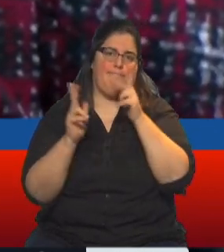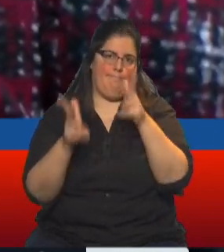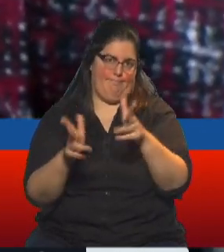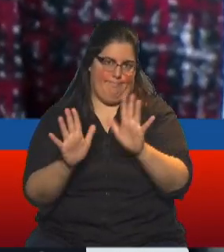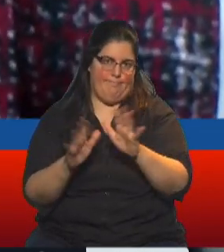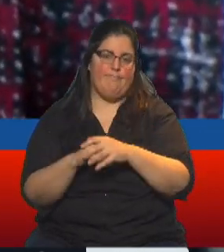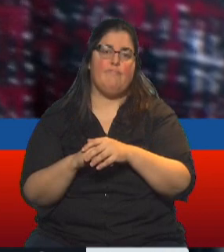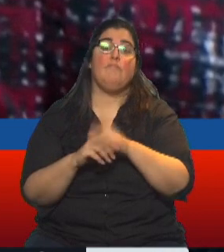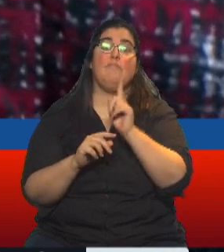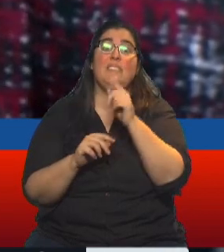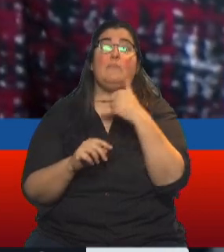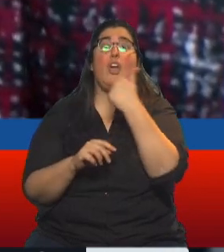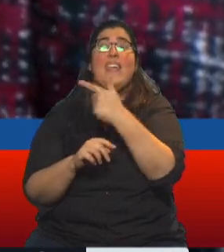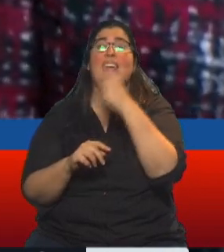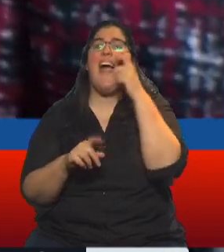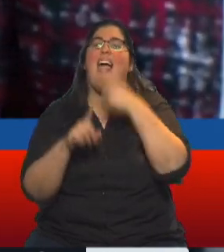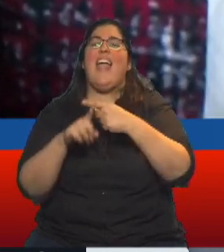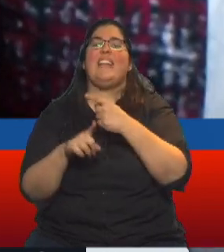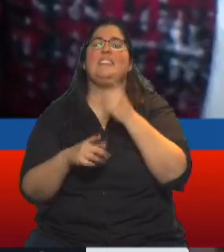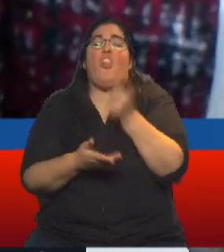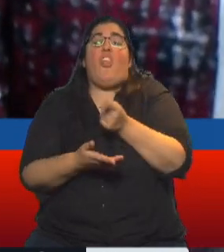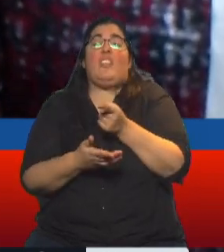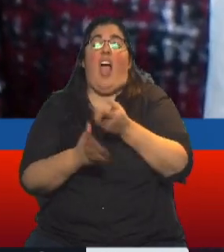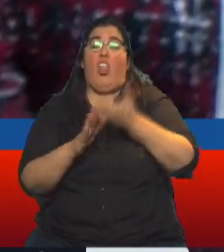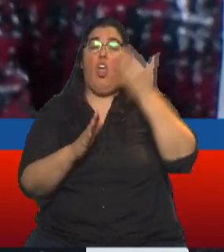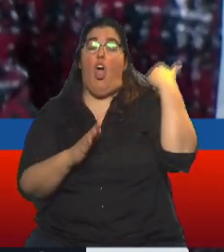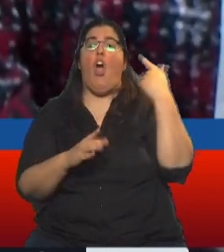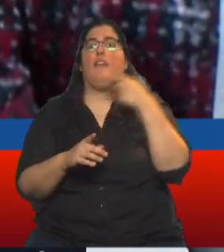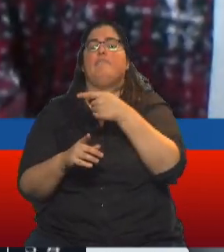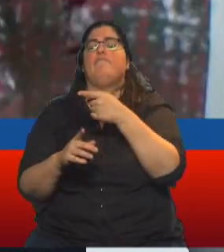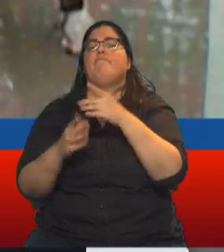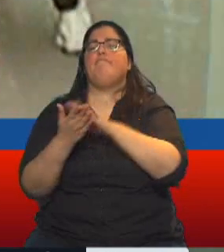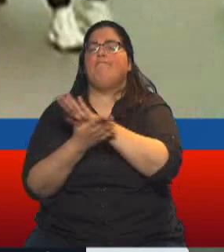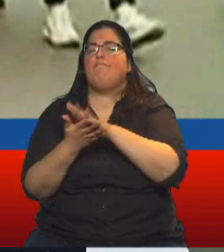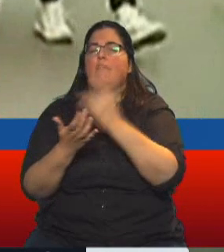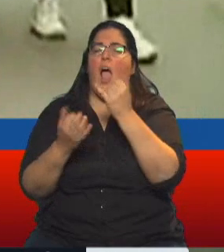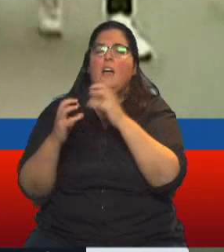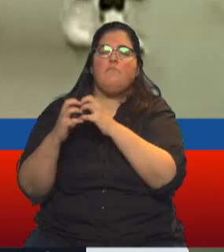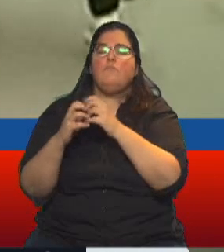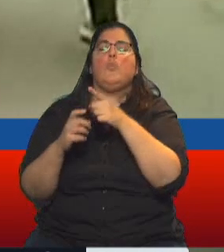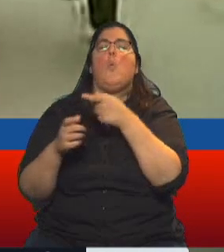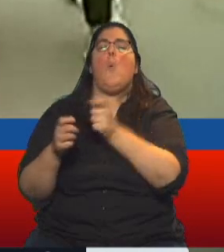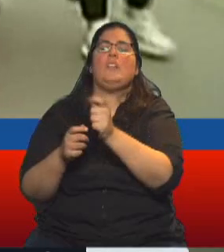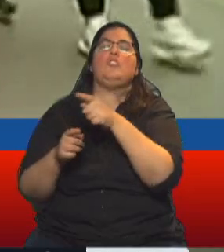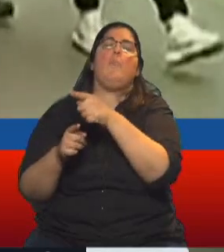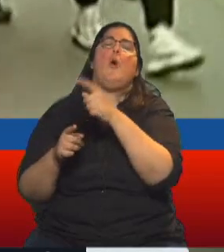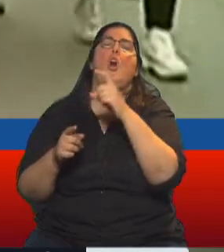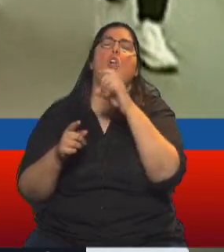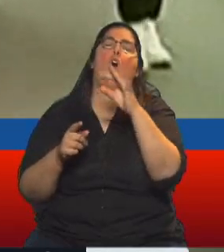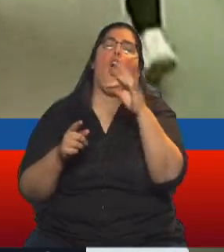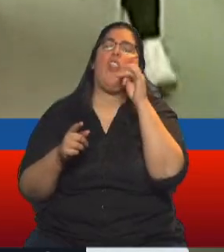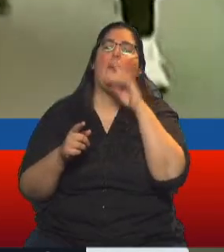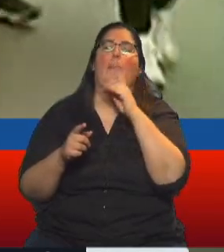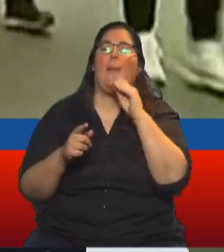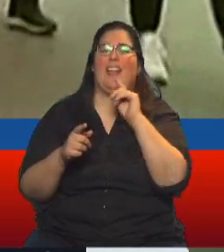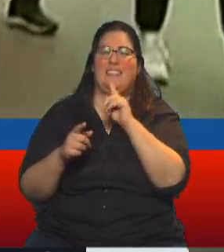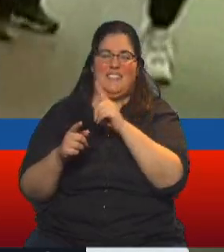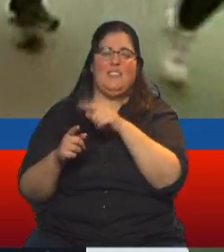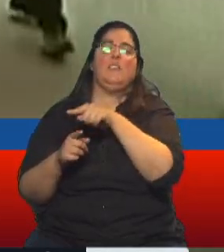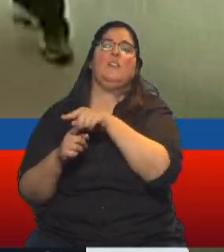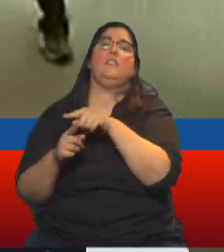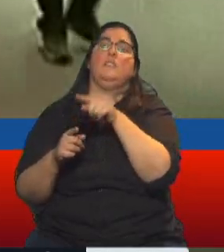se encuentra a las puertas de un nuevo juicio por corrupción vinculado a Odebrecht, instó a sus seguidores a movilizarse, anticipando desde el